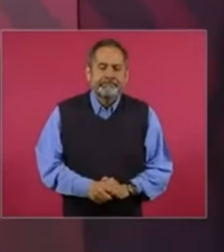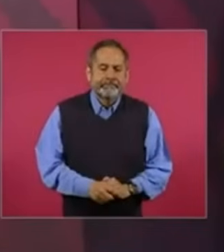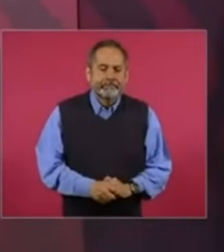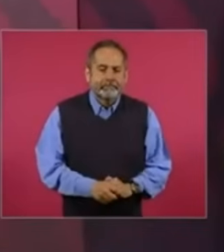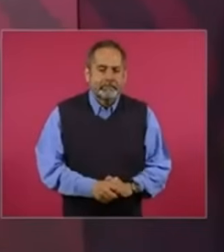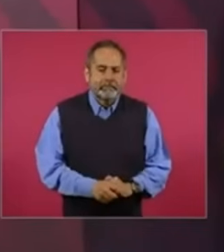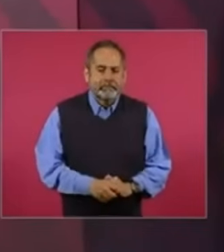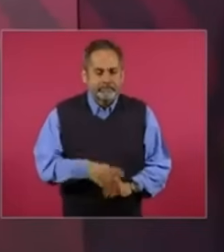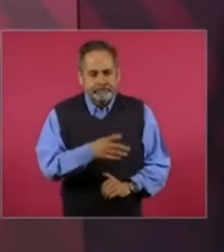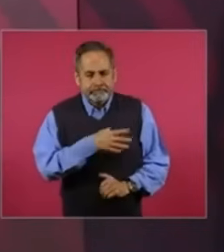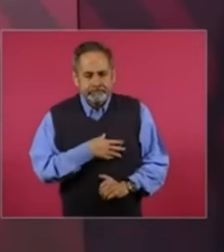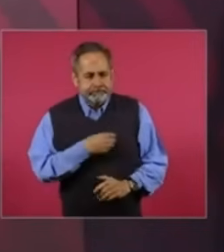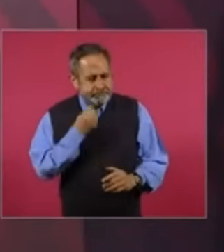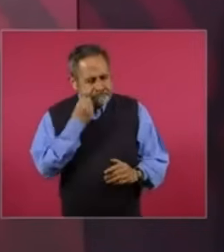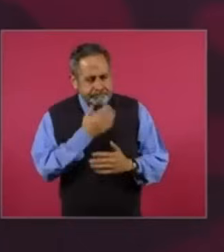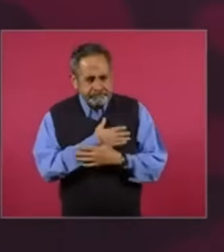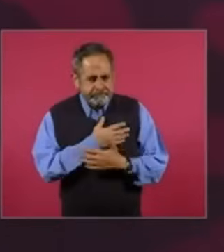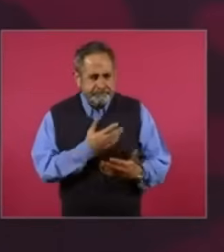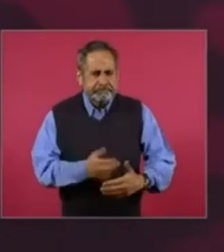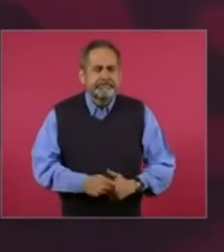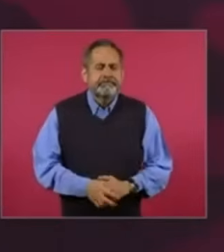dame un besito.